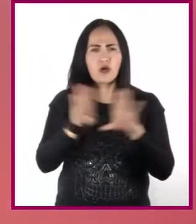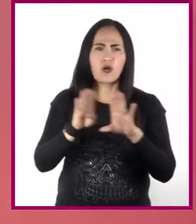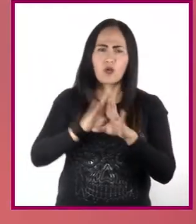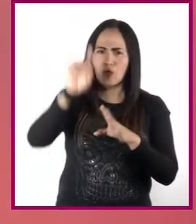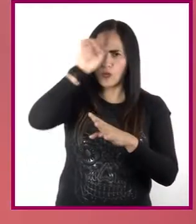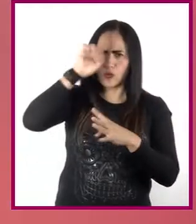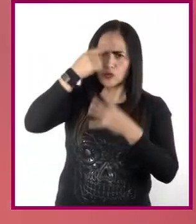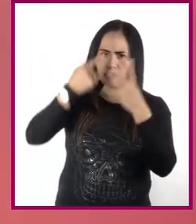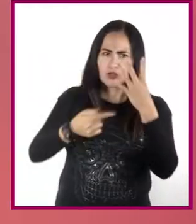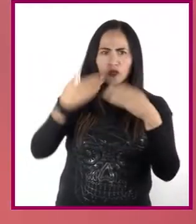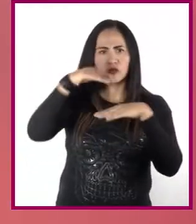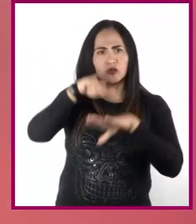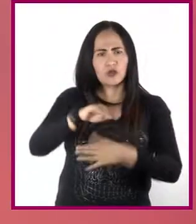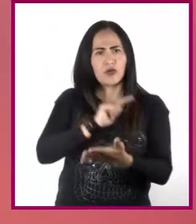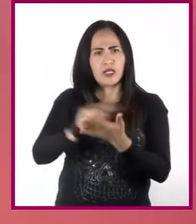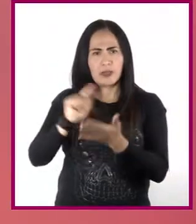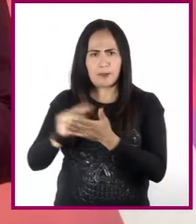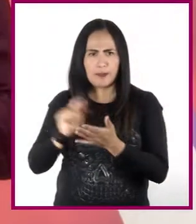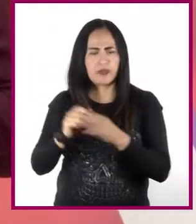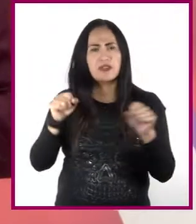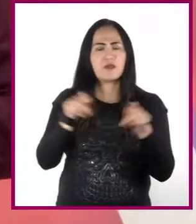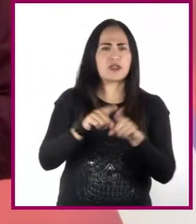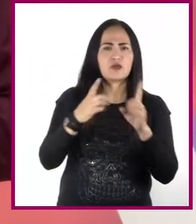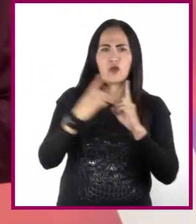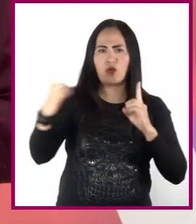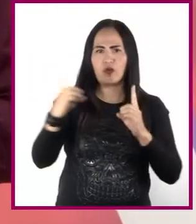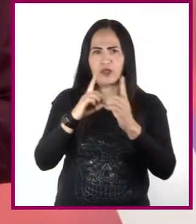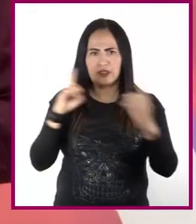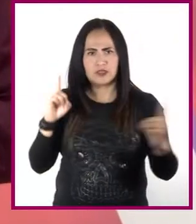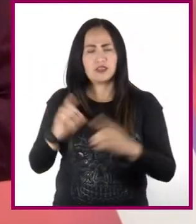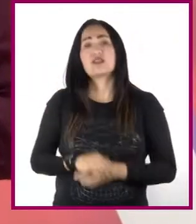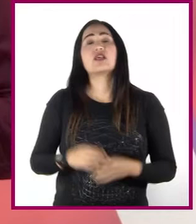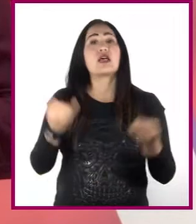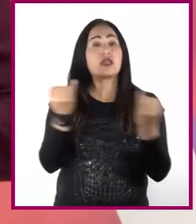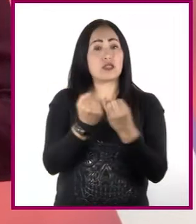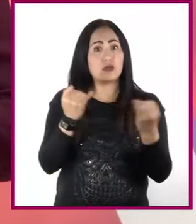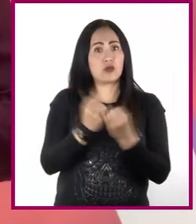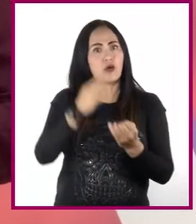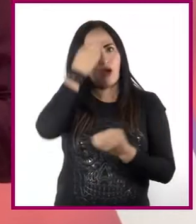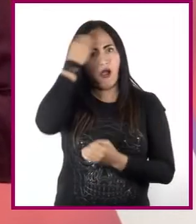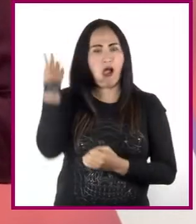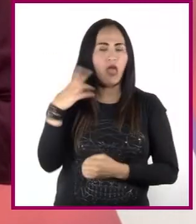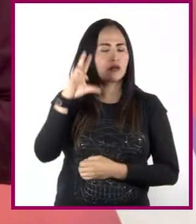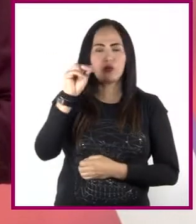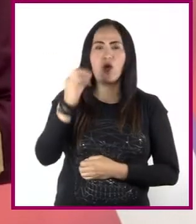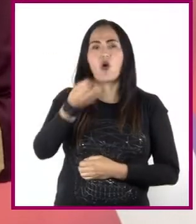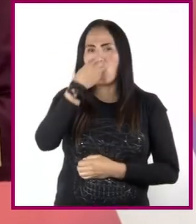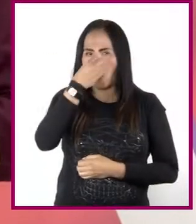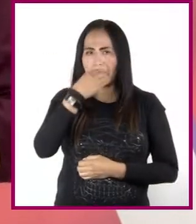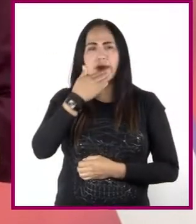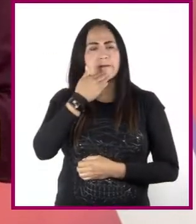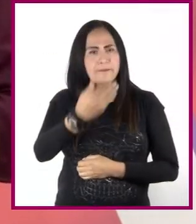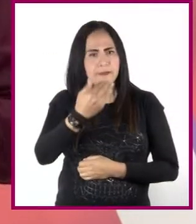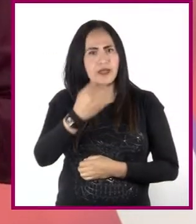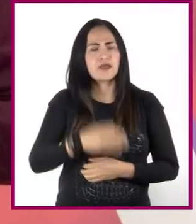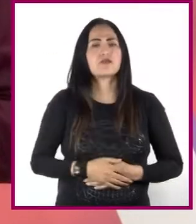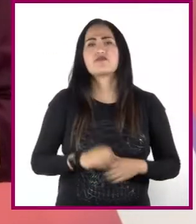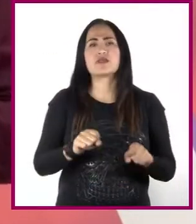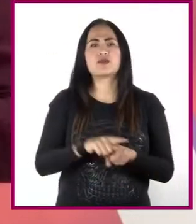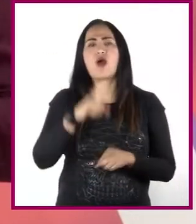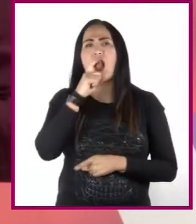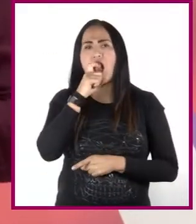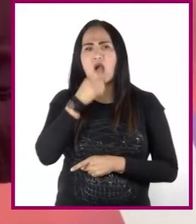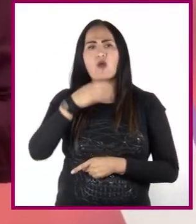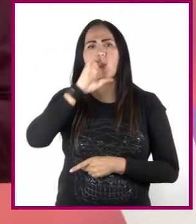de higiene y mantener la sana distancia. Tampoco pasemos por alto procurar una alimentación saludable, mantenernos hidratados